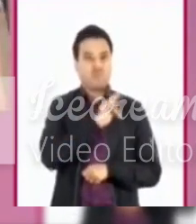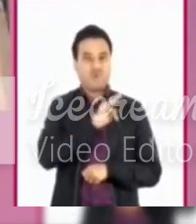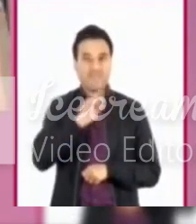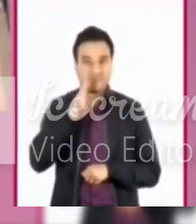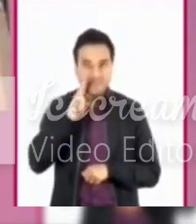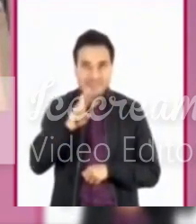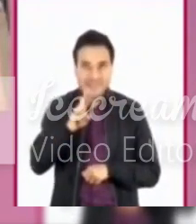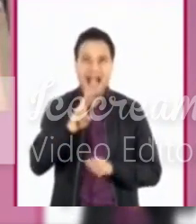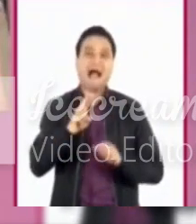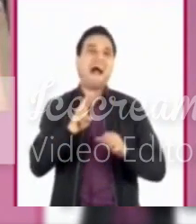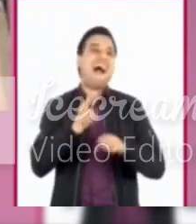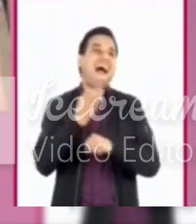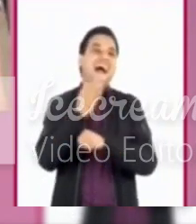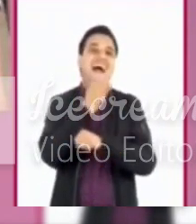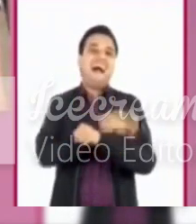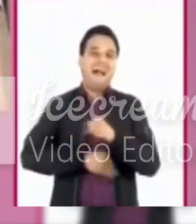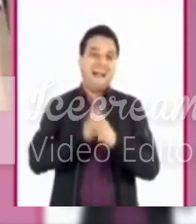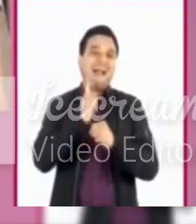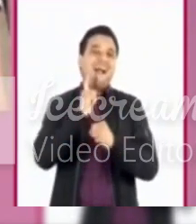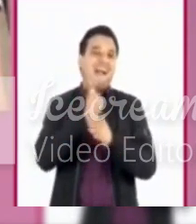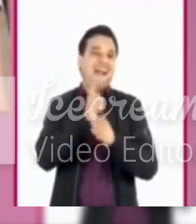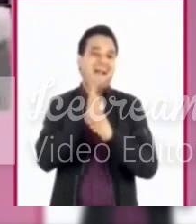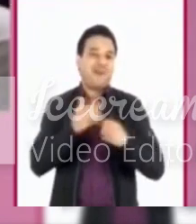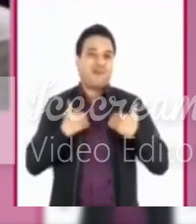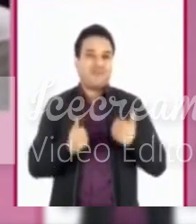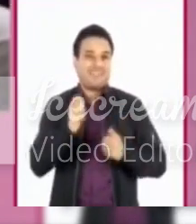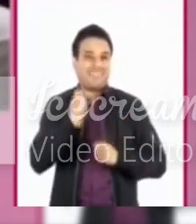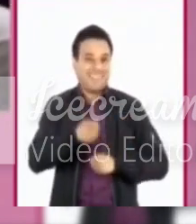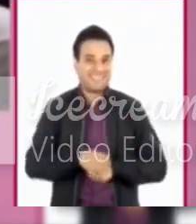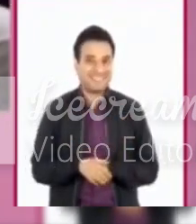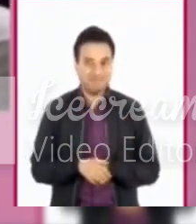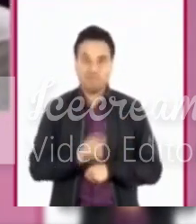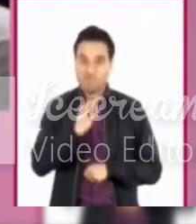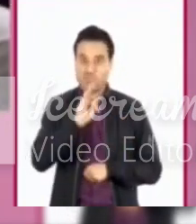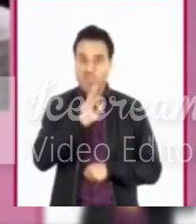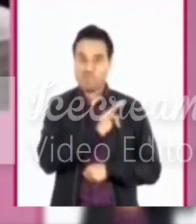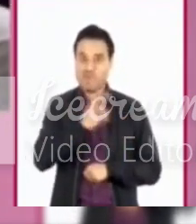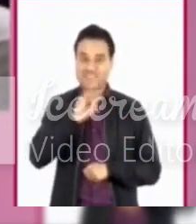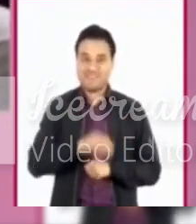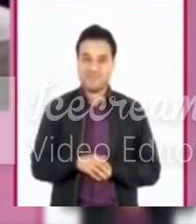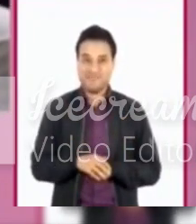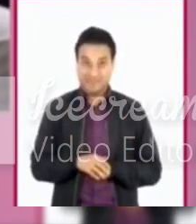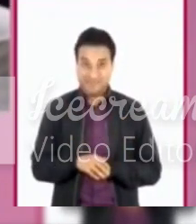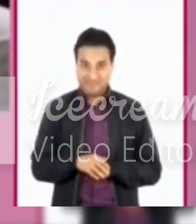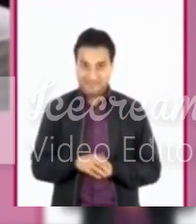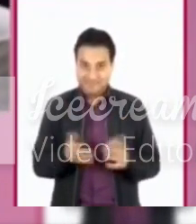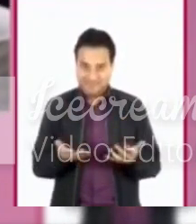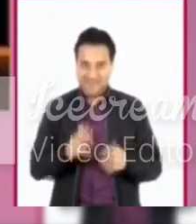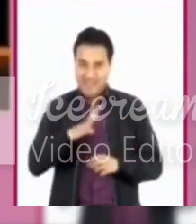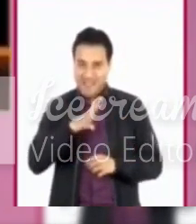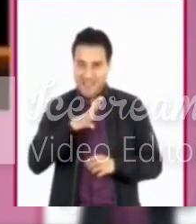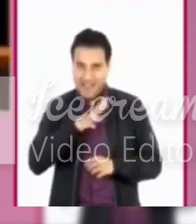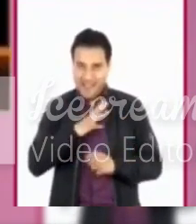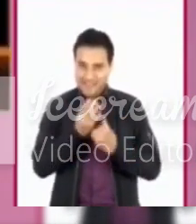entender qué es la expresión corporal a través de diferentes tipos